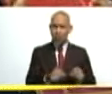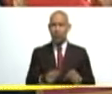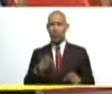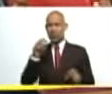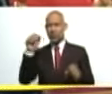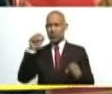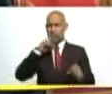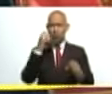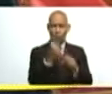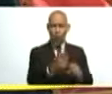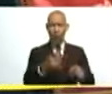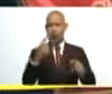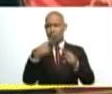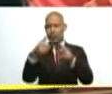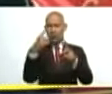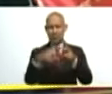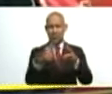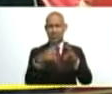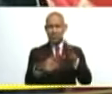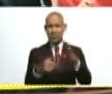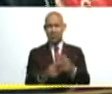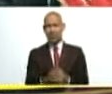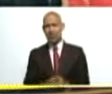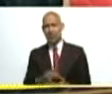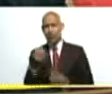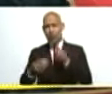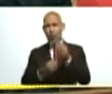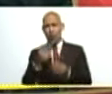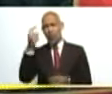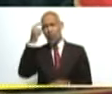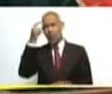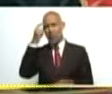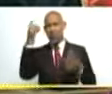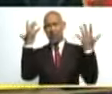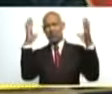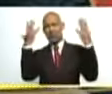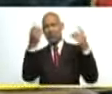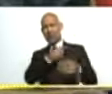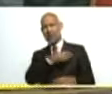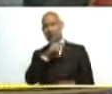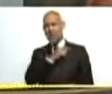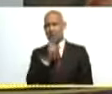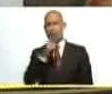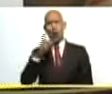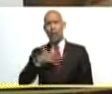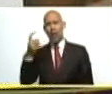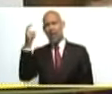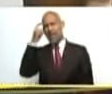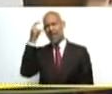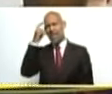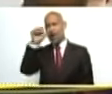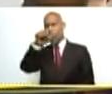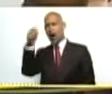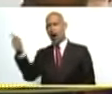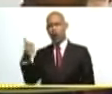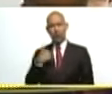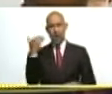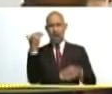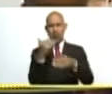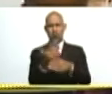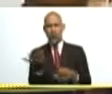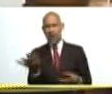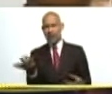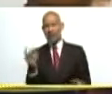genocidio cóm que van a celebrar el Día de la hispanidad es que España no puede buscar otro día para celebrar cuando tien su